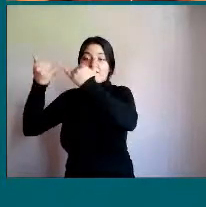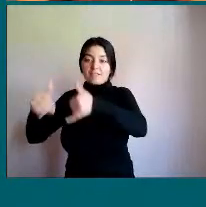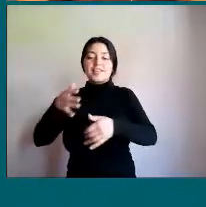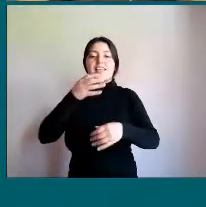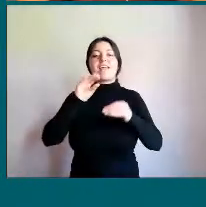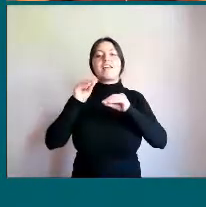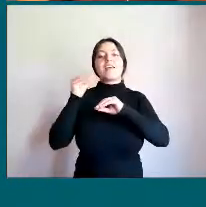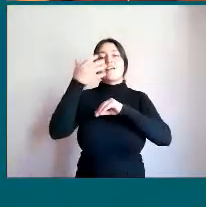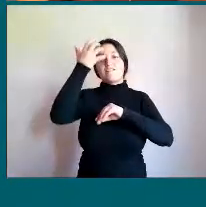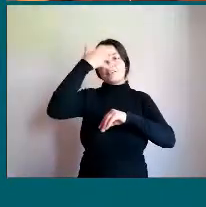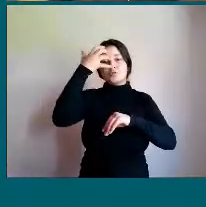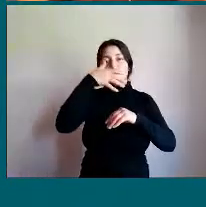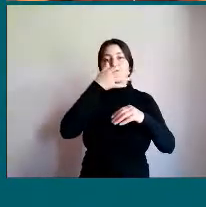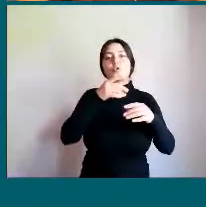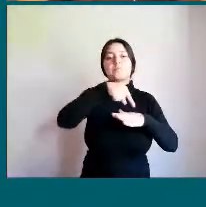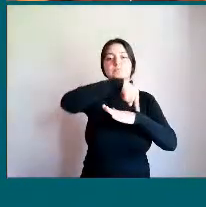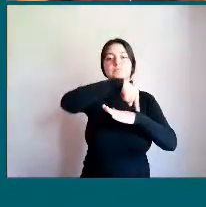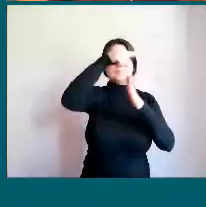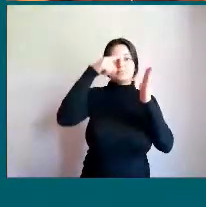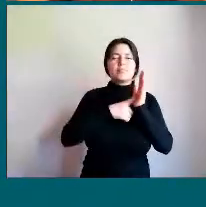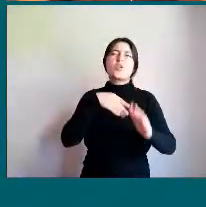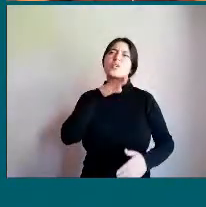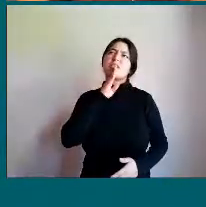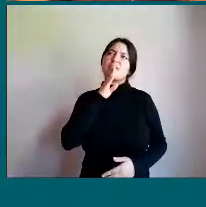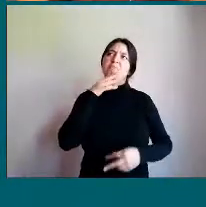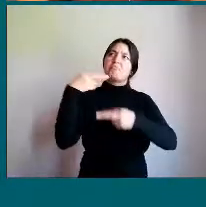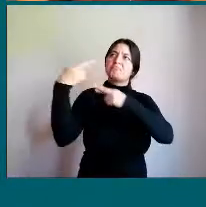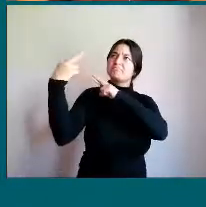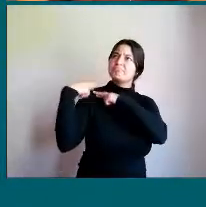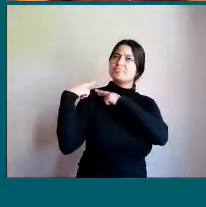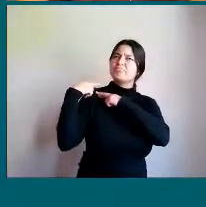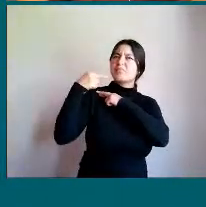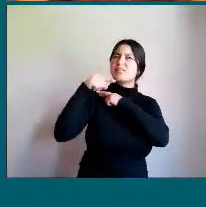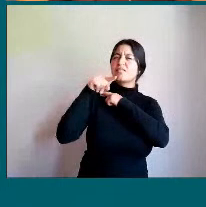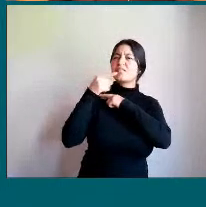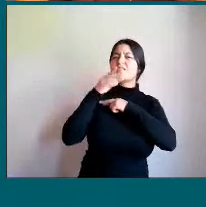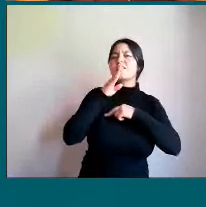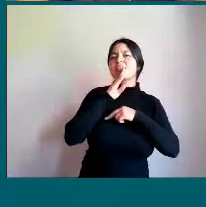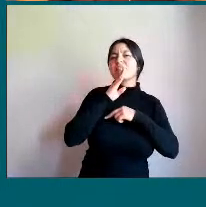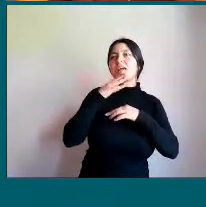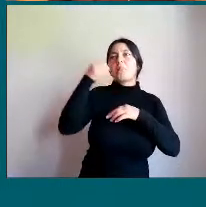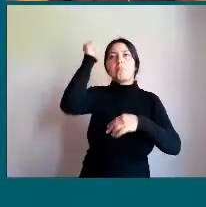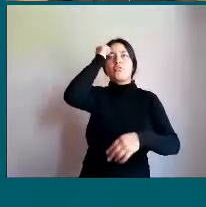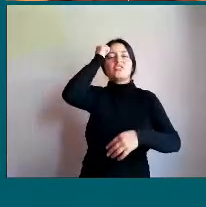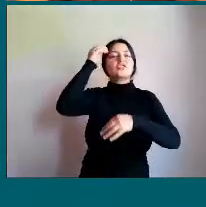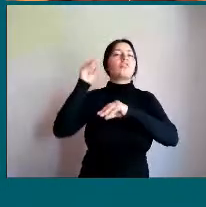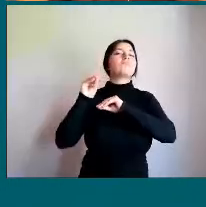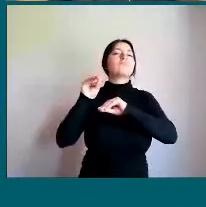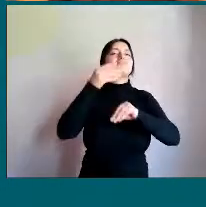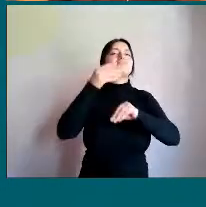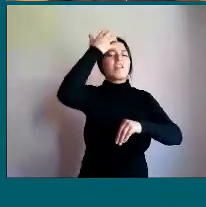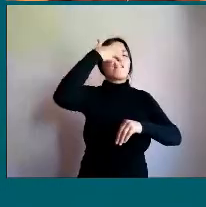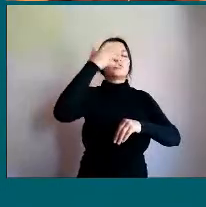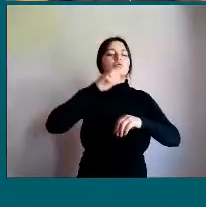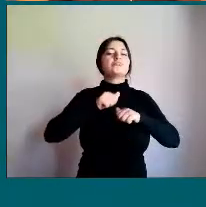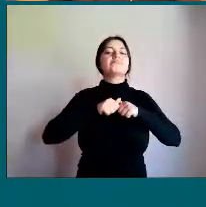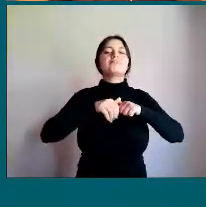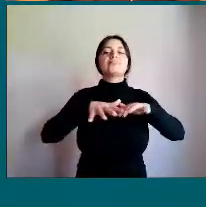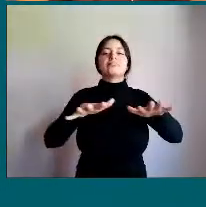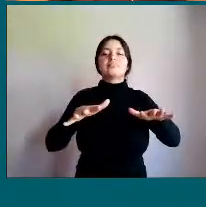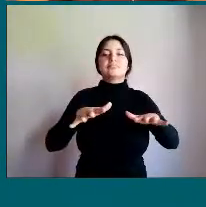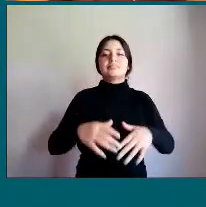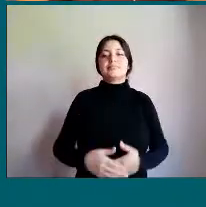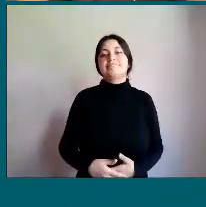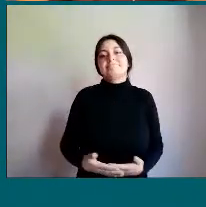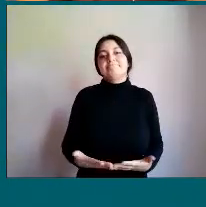evalúa? Porque hasta ahora lo natural y lo normal es que solo evaluara el profe. El profe te daba una información calificativa, generalmente